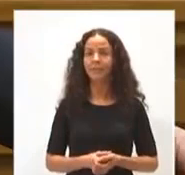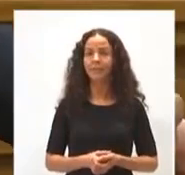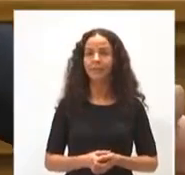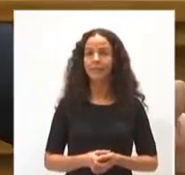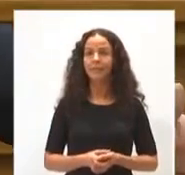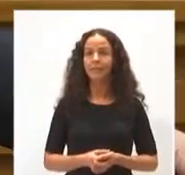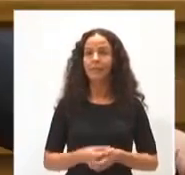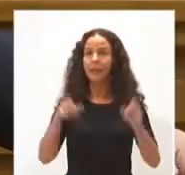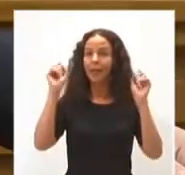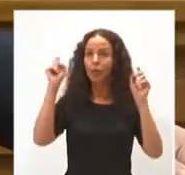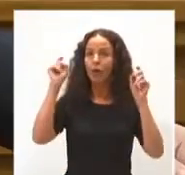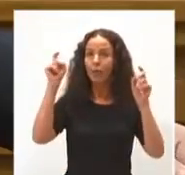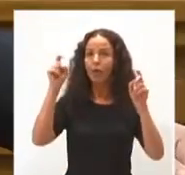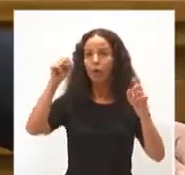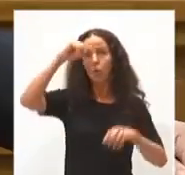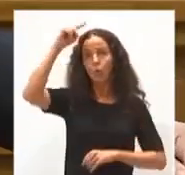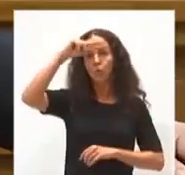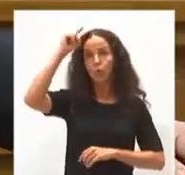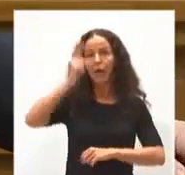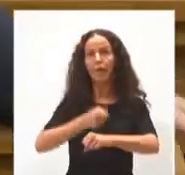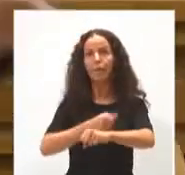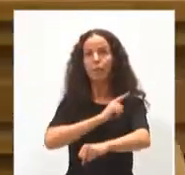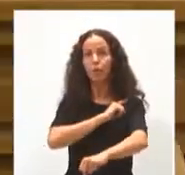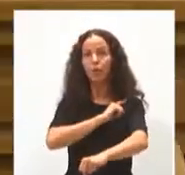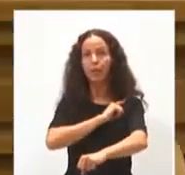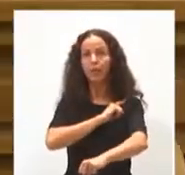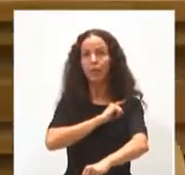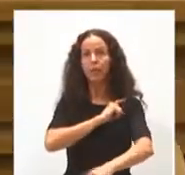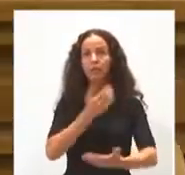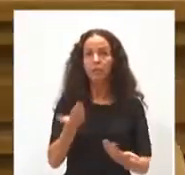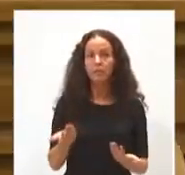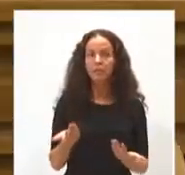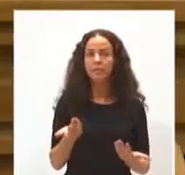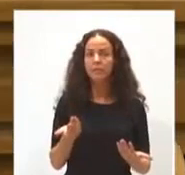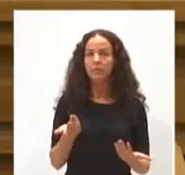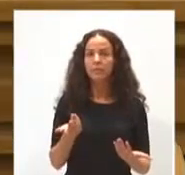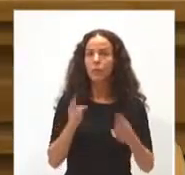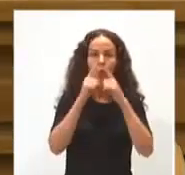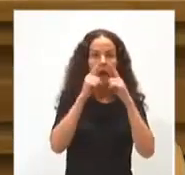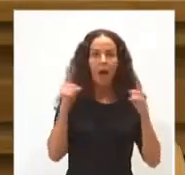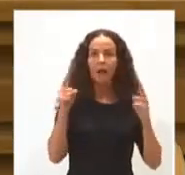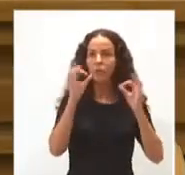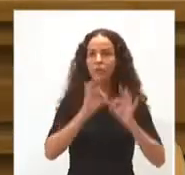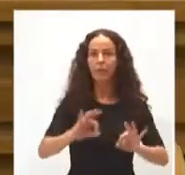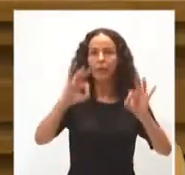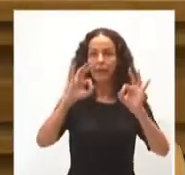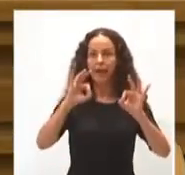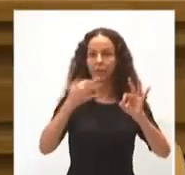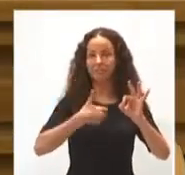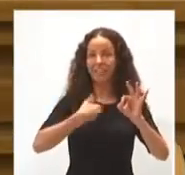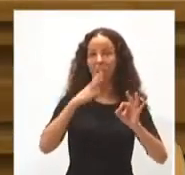la educación la cultura el deporte y en este entorno un año especial como el que vamos a celebrar los 40